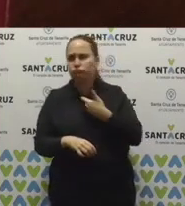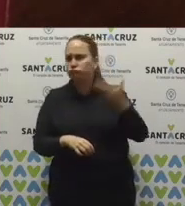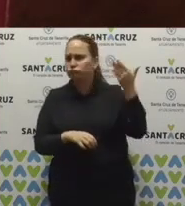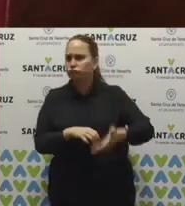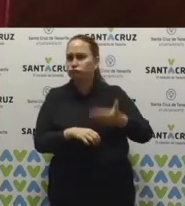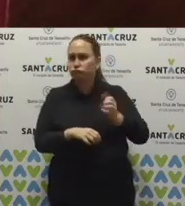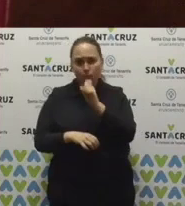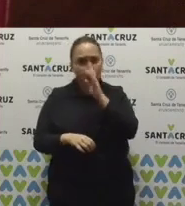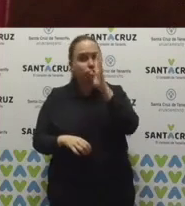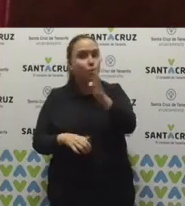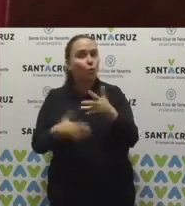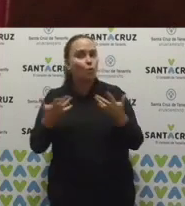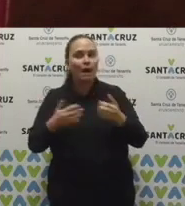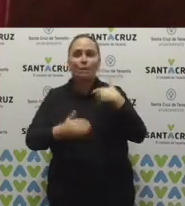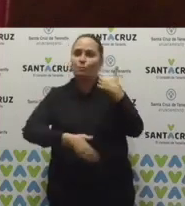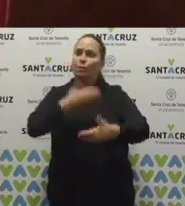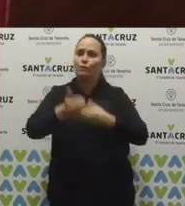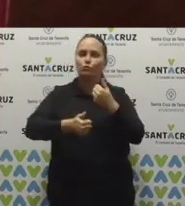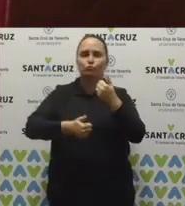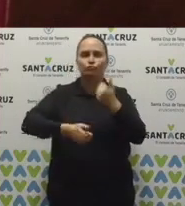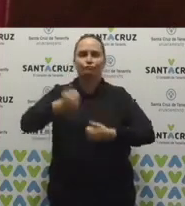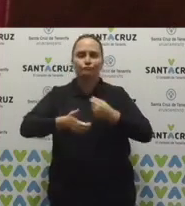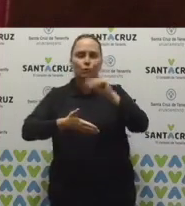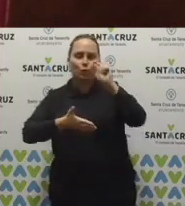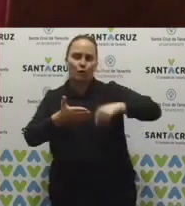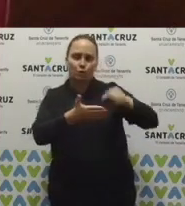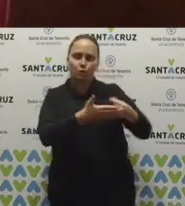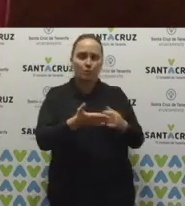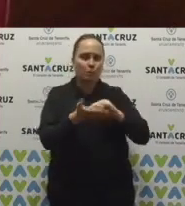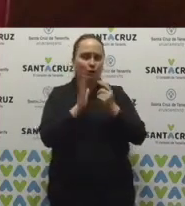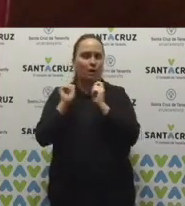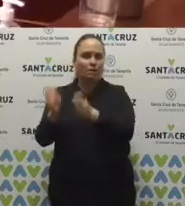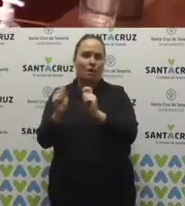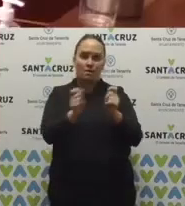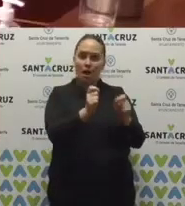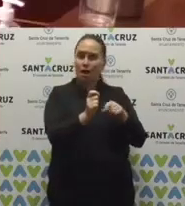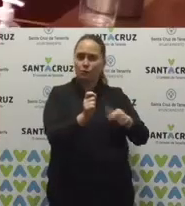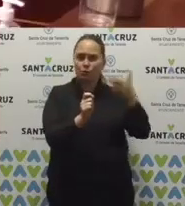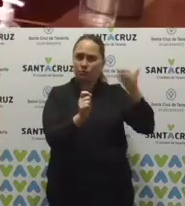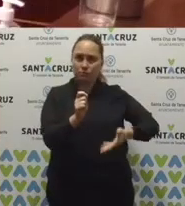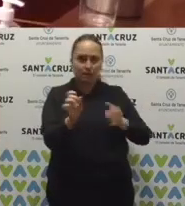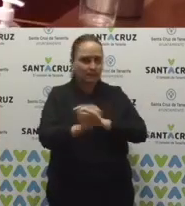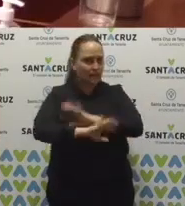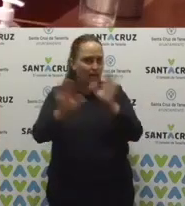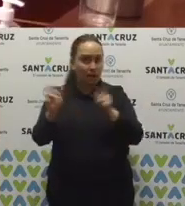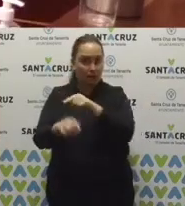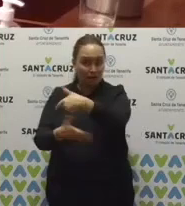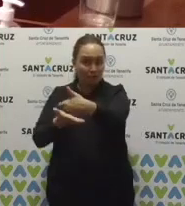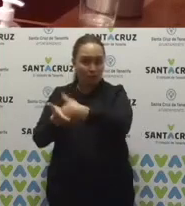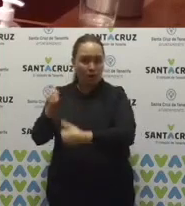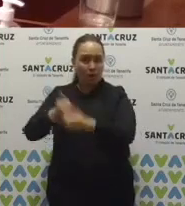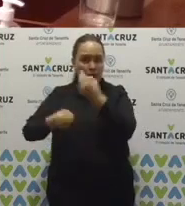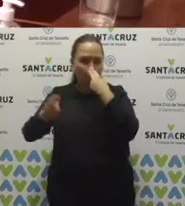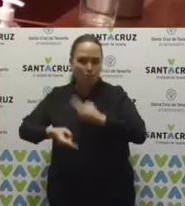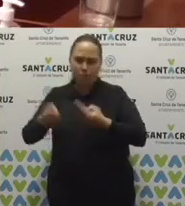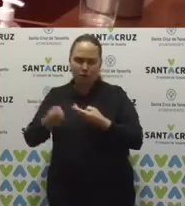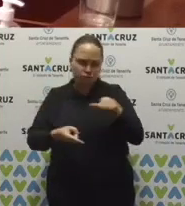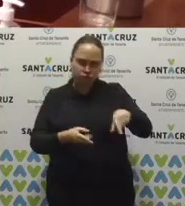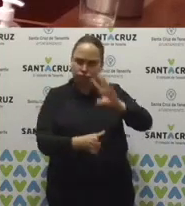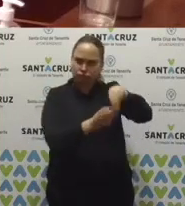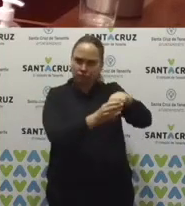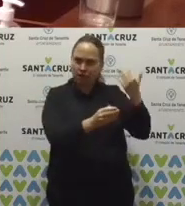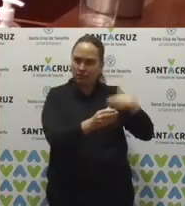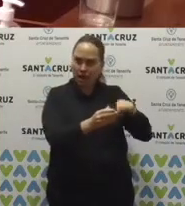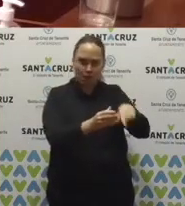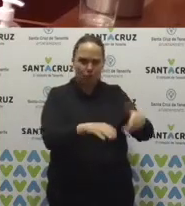los próximos años los procesos de contratación licitación y adjudicación de proyectos por supuesto que la licitación pública va a tener un espacio trascendental